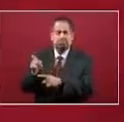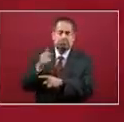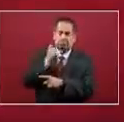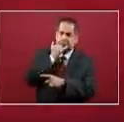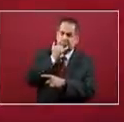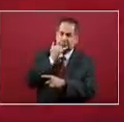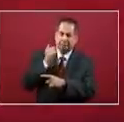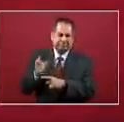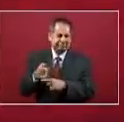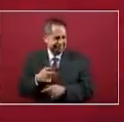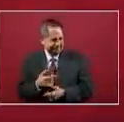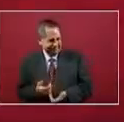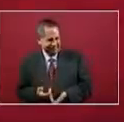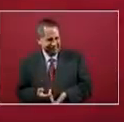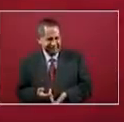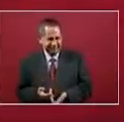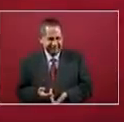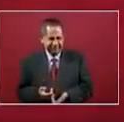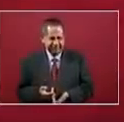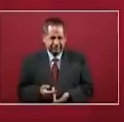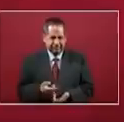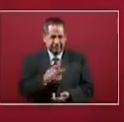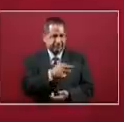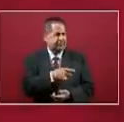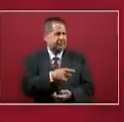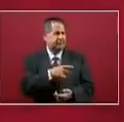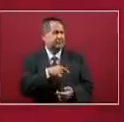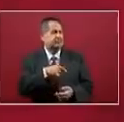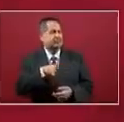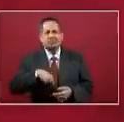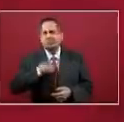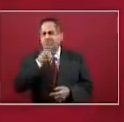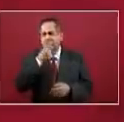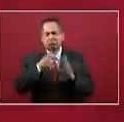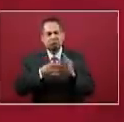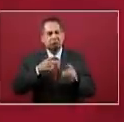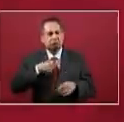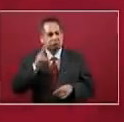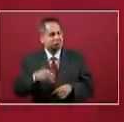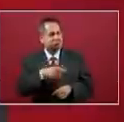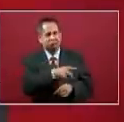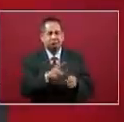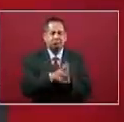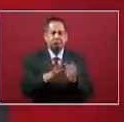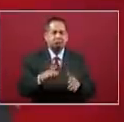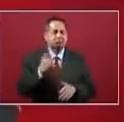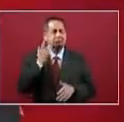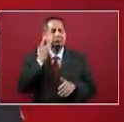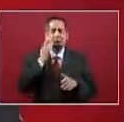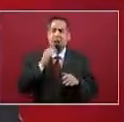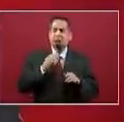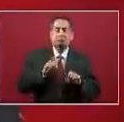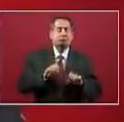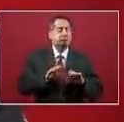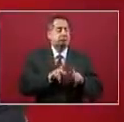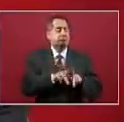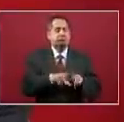porque hablamos de la prensa conservadora, de la prensa fifí, y a ver,